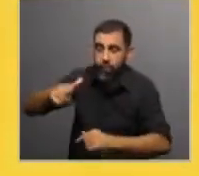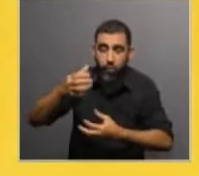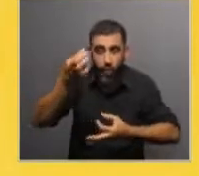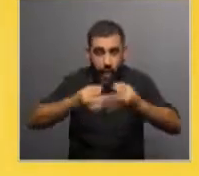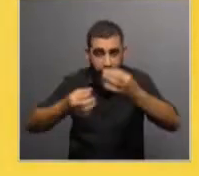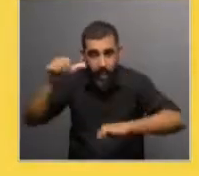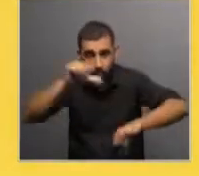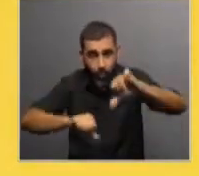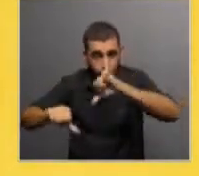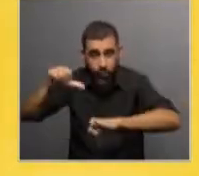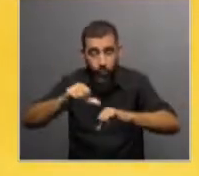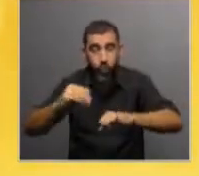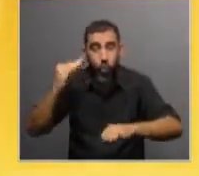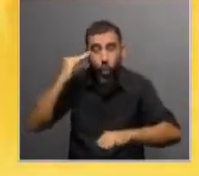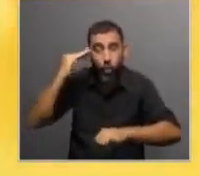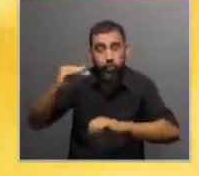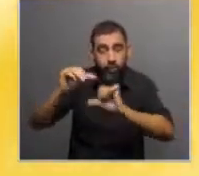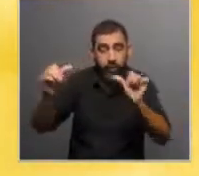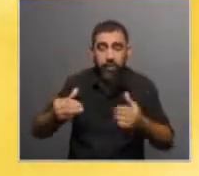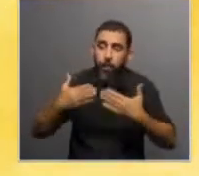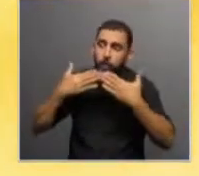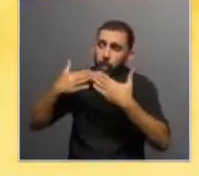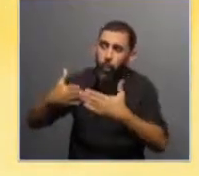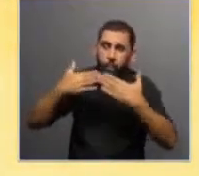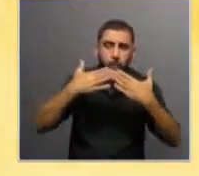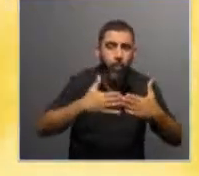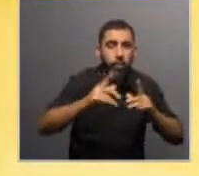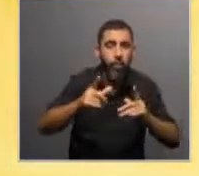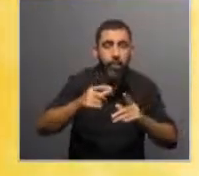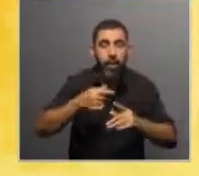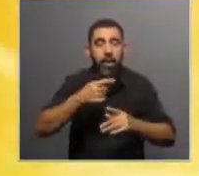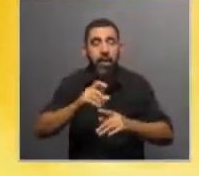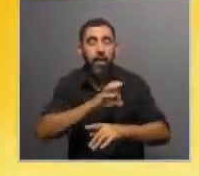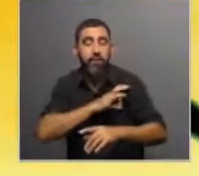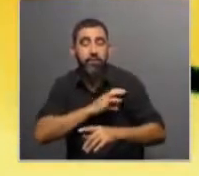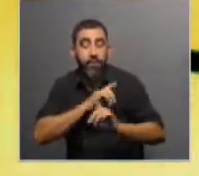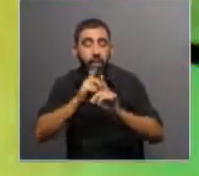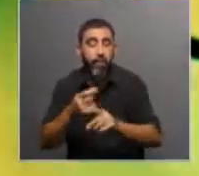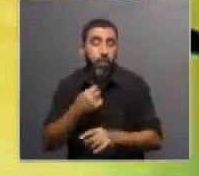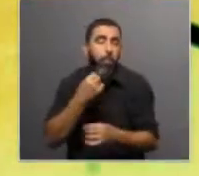laboratorio. El docente le iba realizando preguntas y también tomando análisis al mismo momento. Por ejemplo,